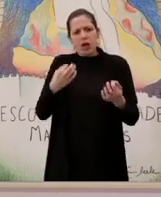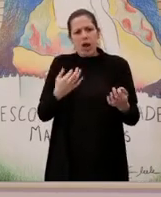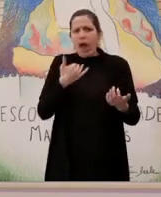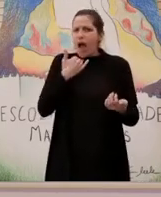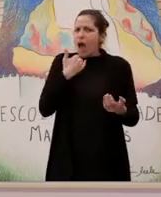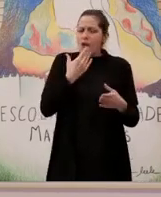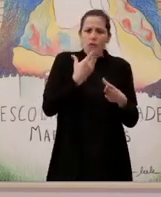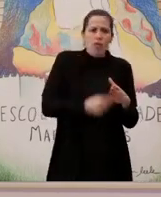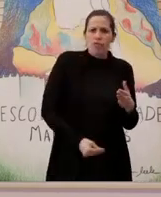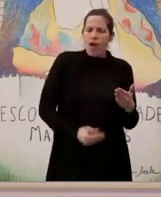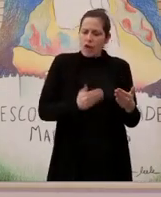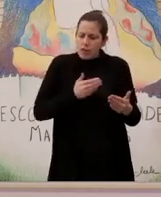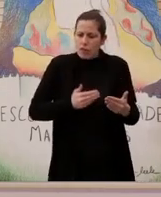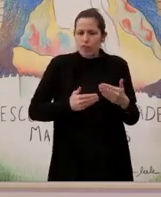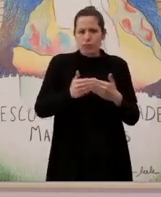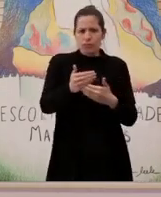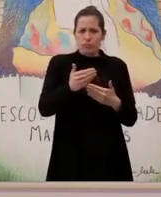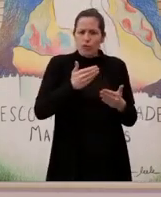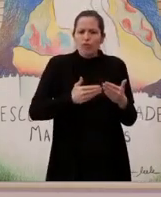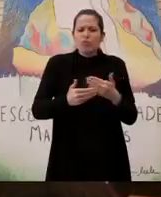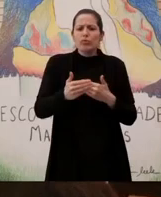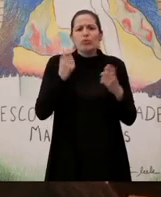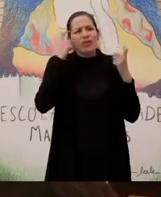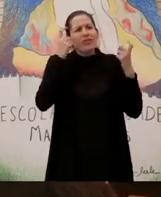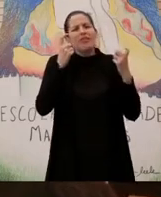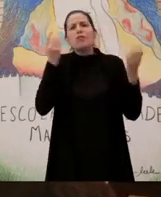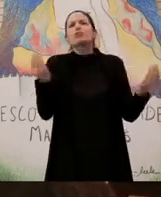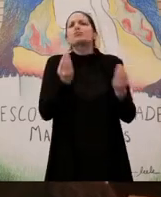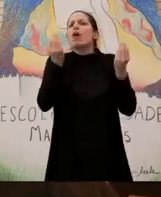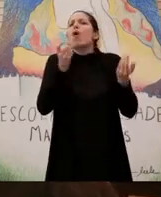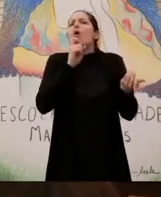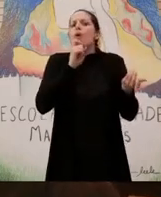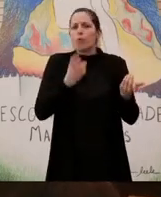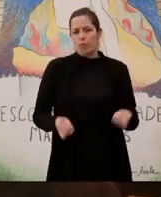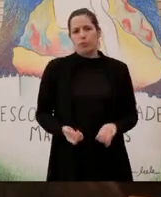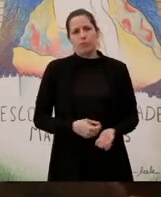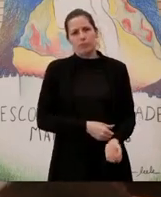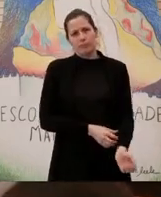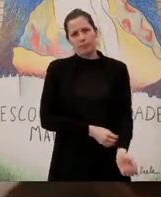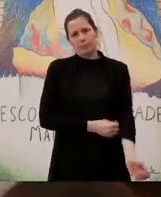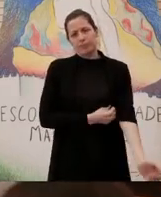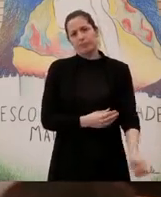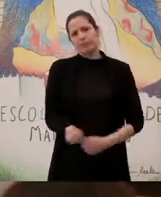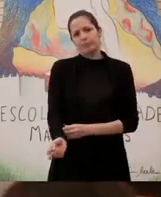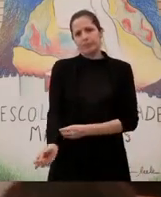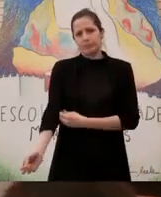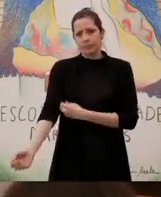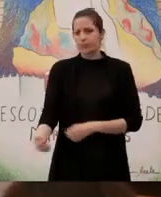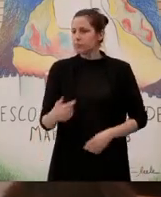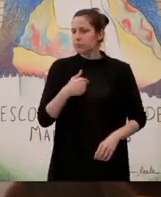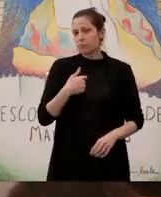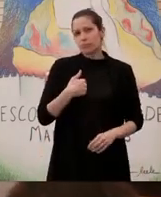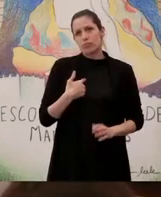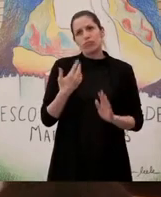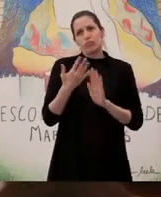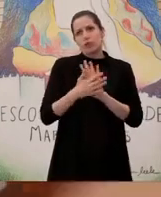o que temos que intentarme llorar Bueno yo creo sigo lo mismo creo que tenemos que dedicar